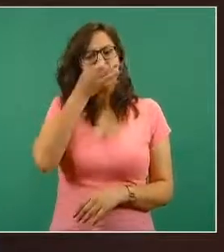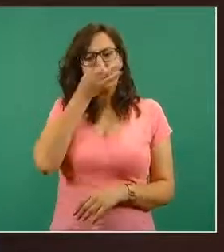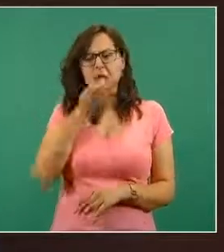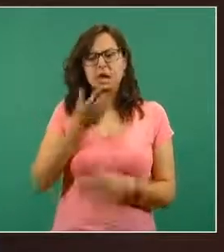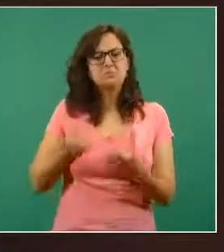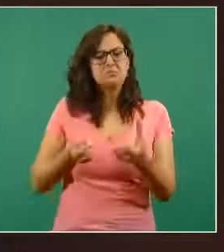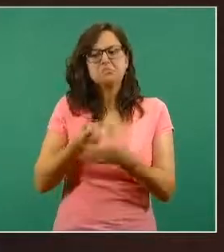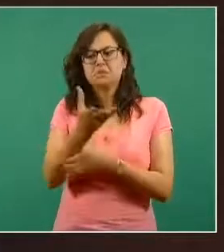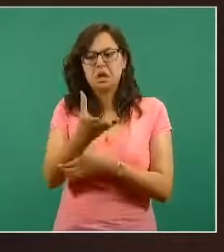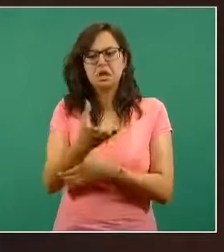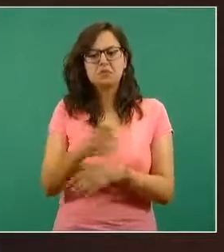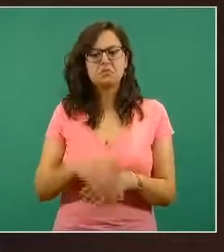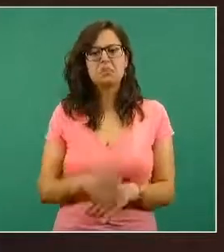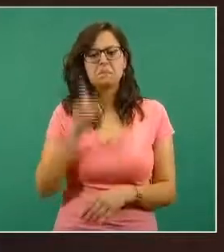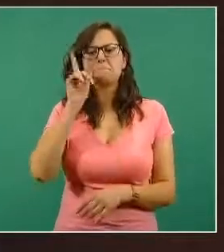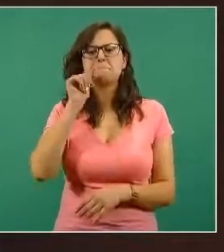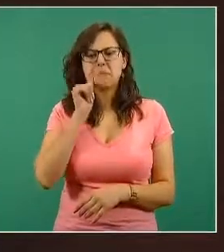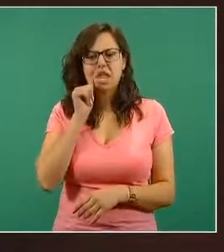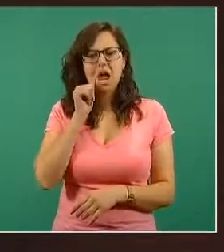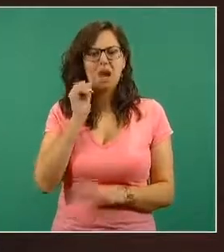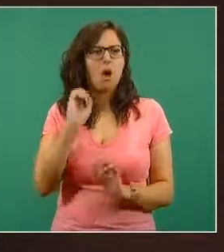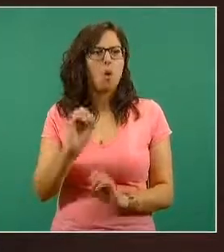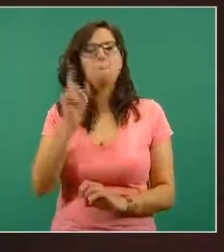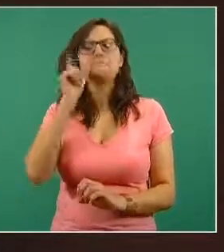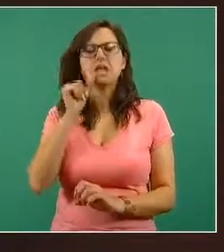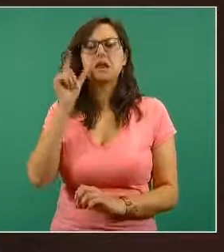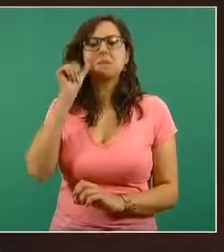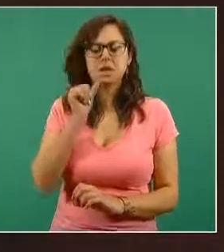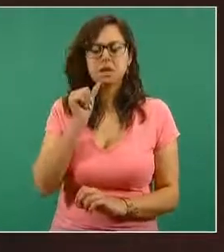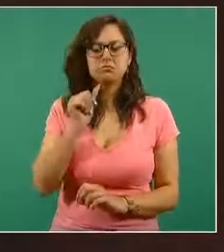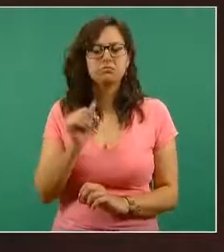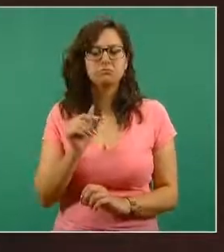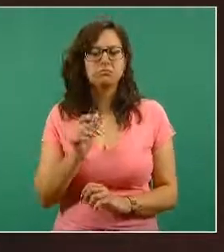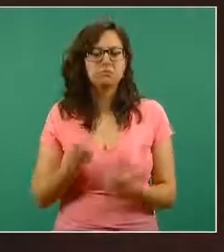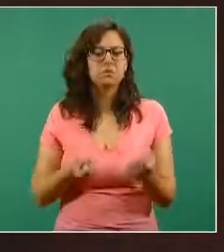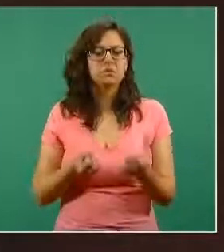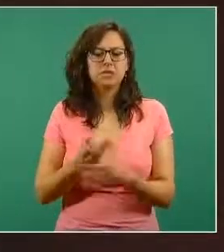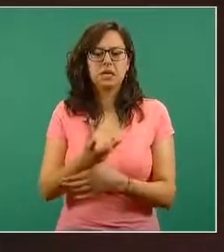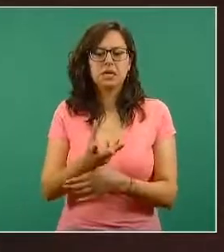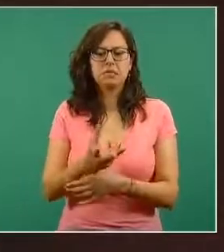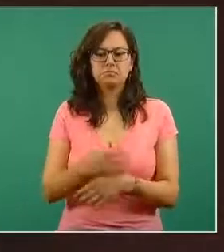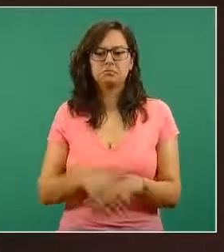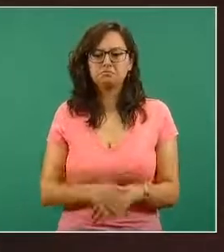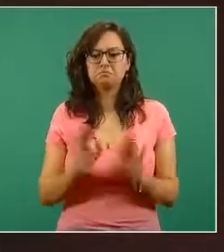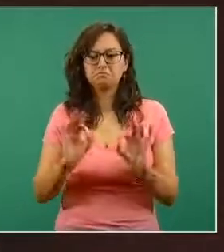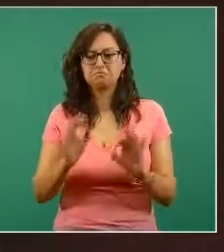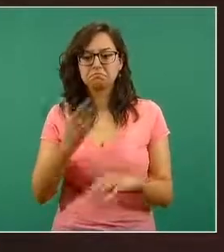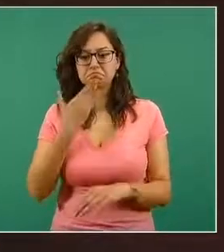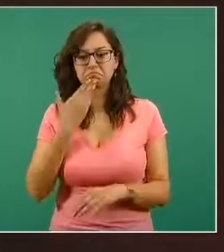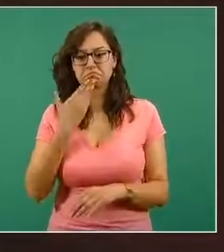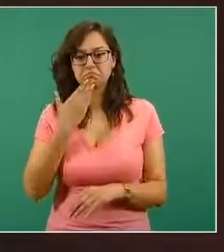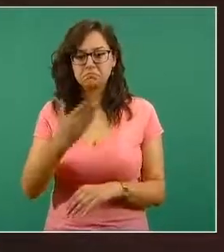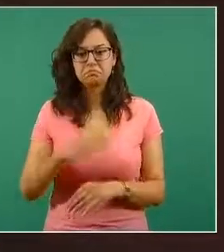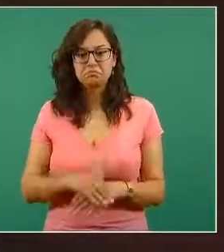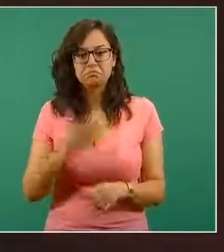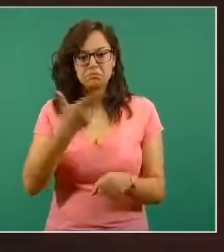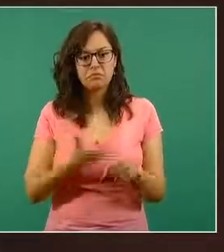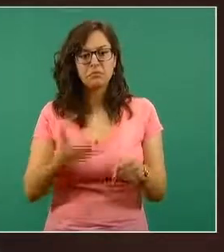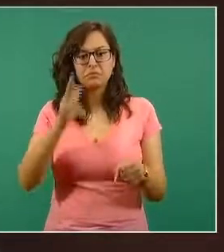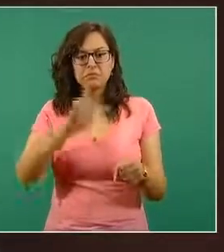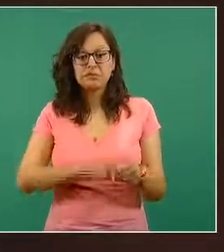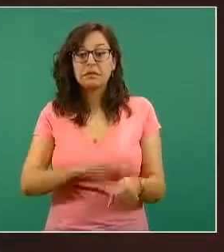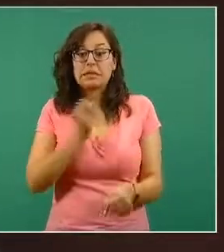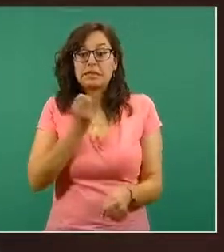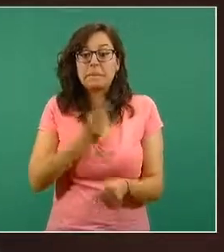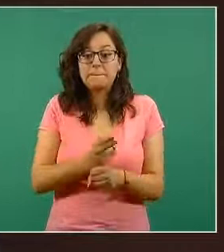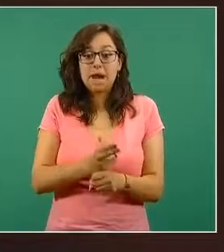muy probablemente el día de mañana o el día de pasado mañana. Pero está evolucionando muy bien en este protocolo de hospitalización